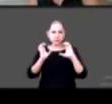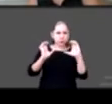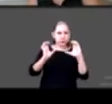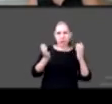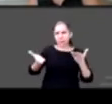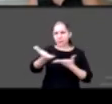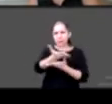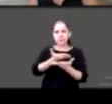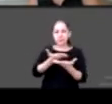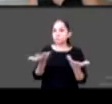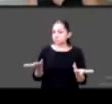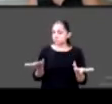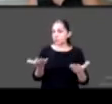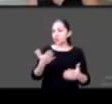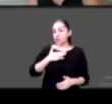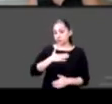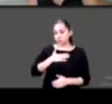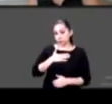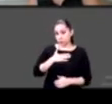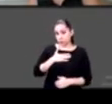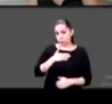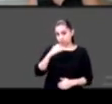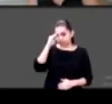de la misma, de la forma,